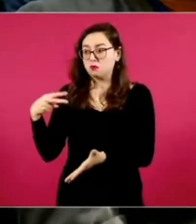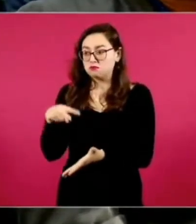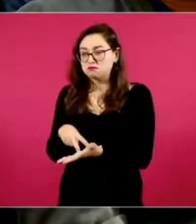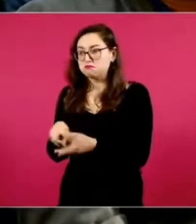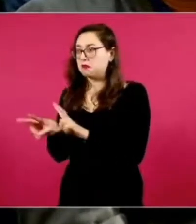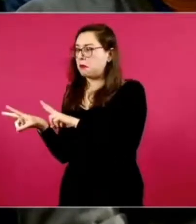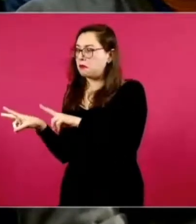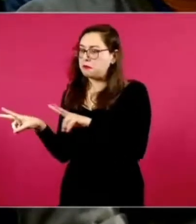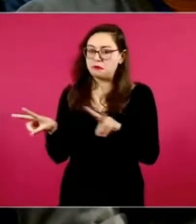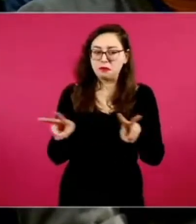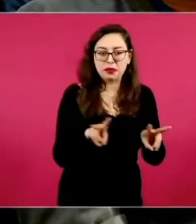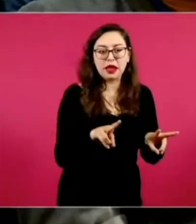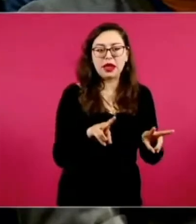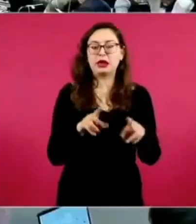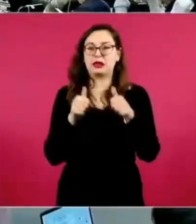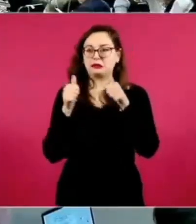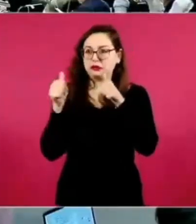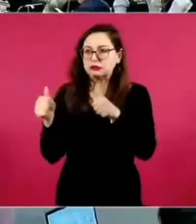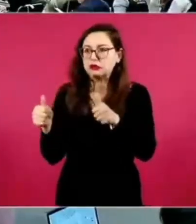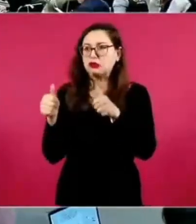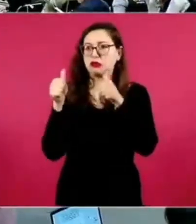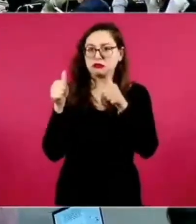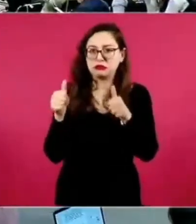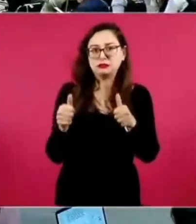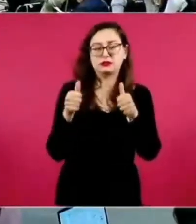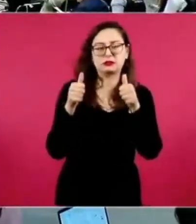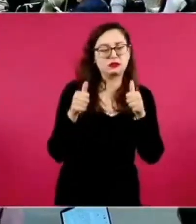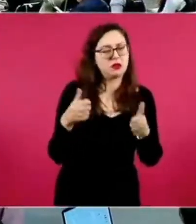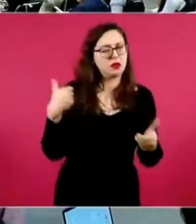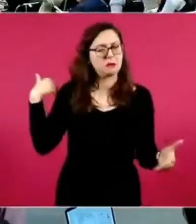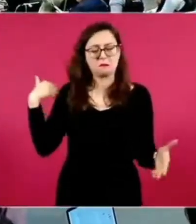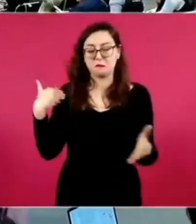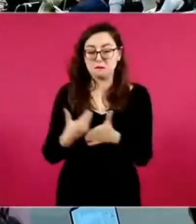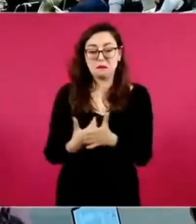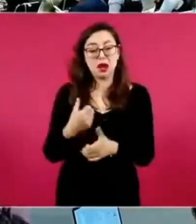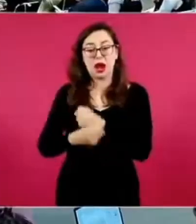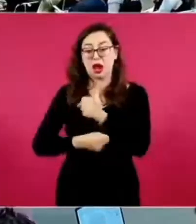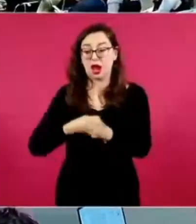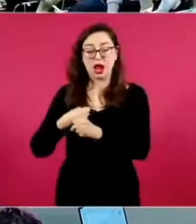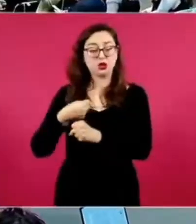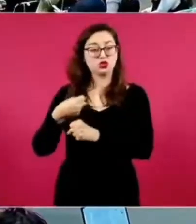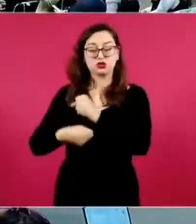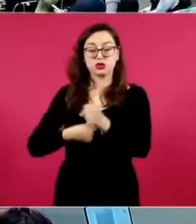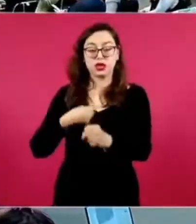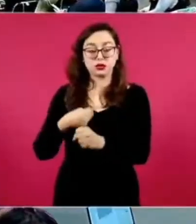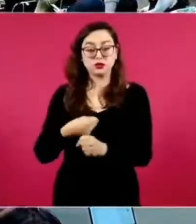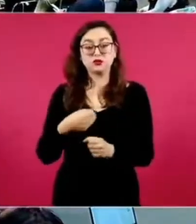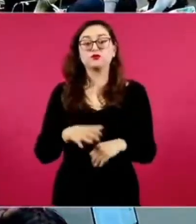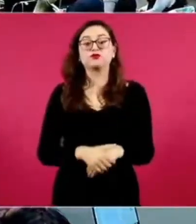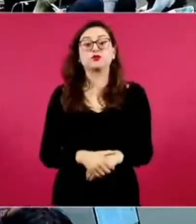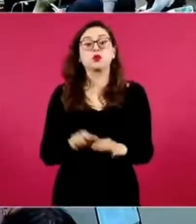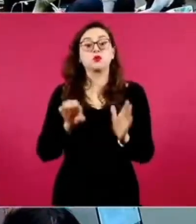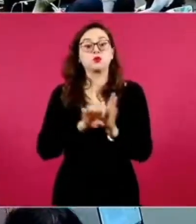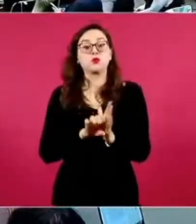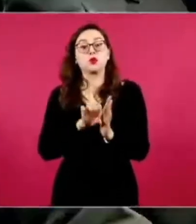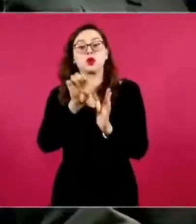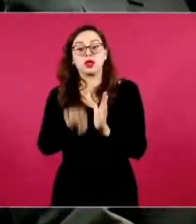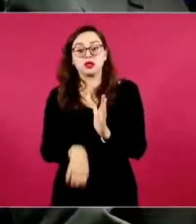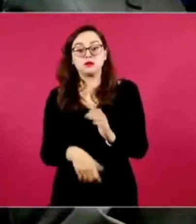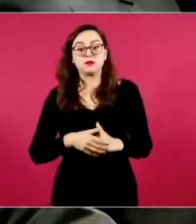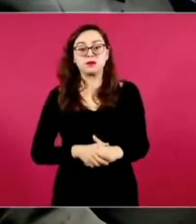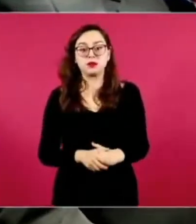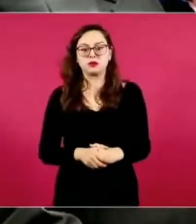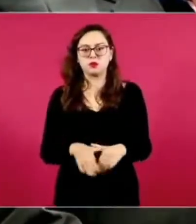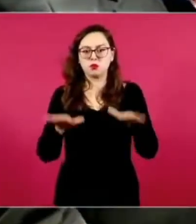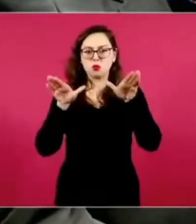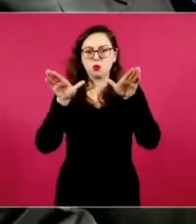trabajo y seguimiento de lo que sucede en el estado de Chiapas. Por ejemplo, presidente, ¿qué entiende usted por